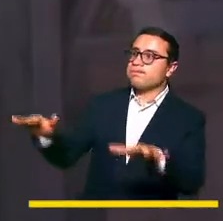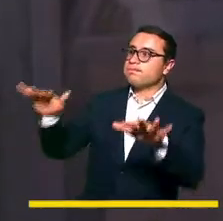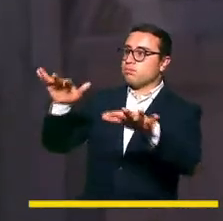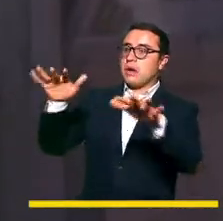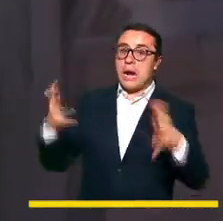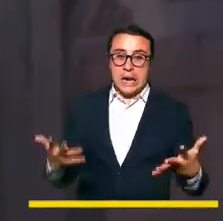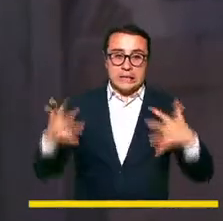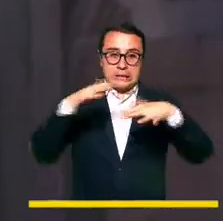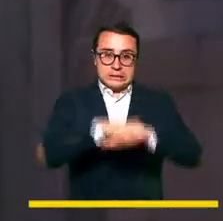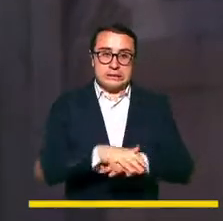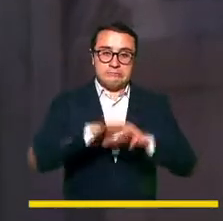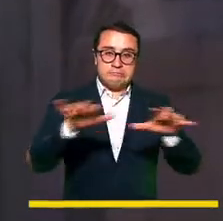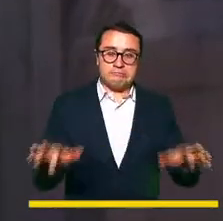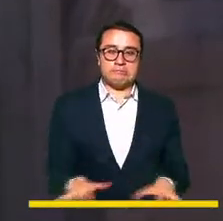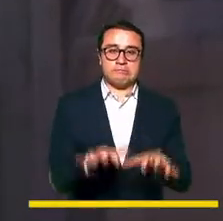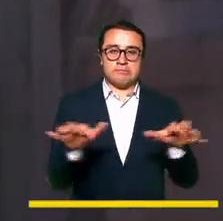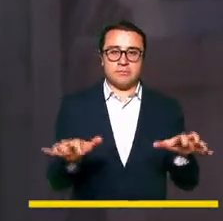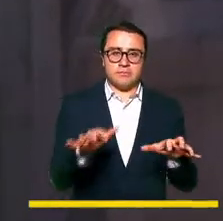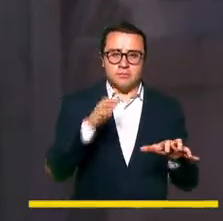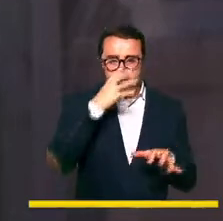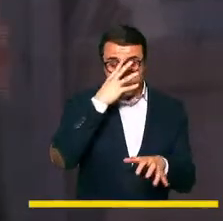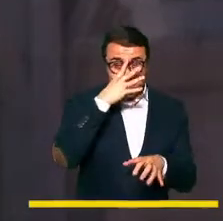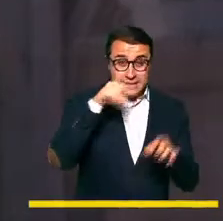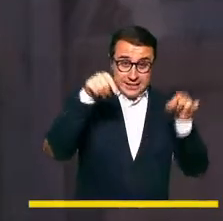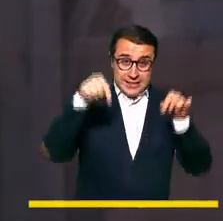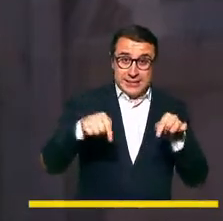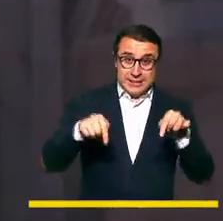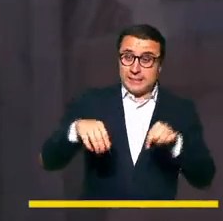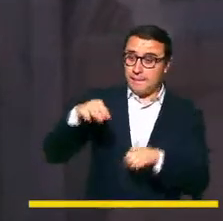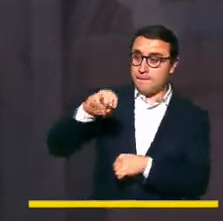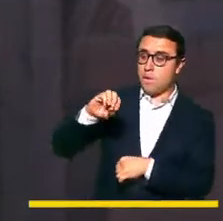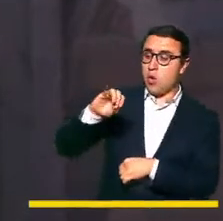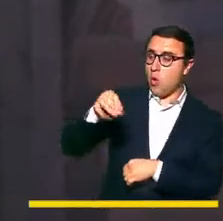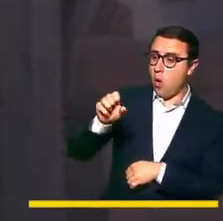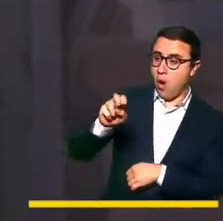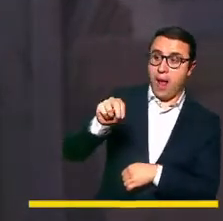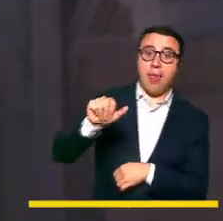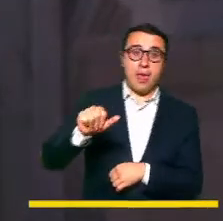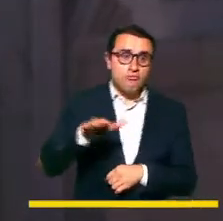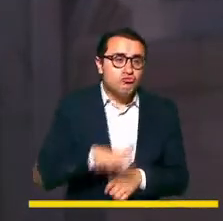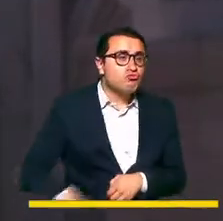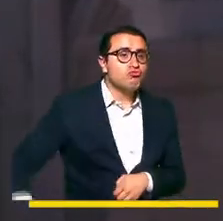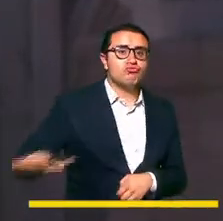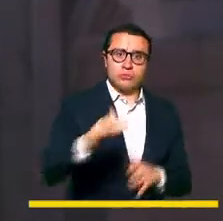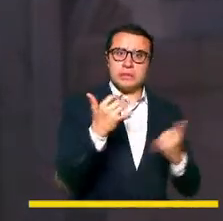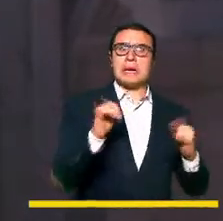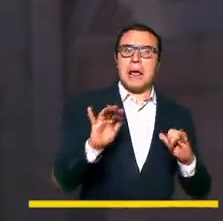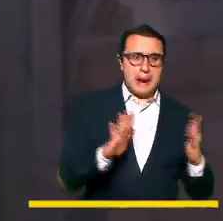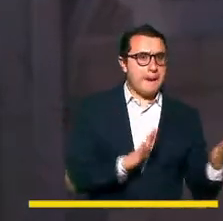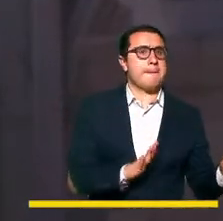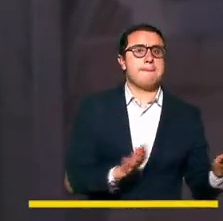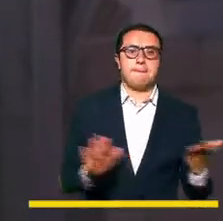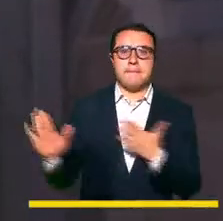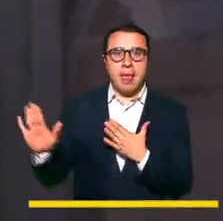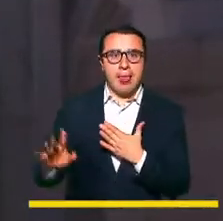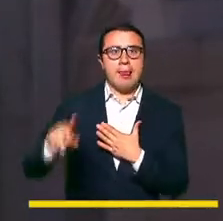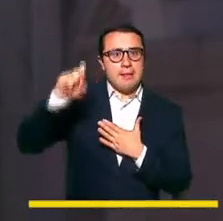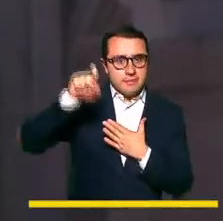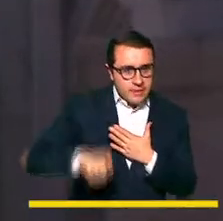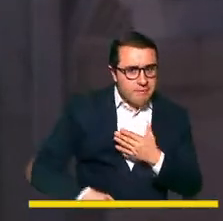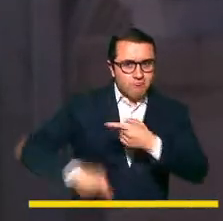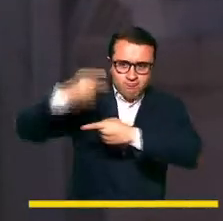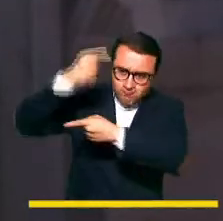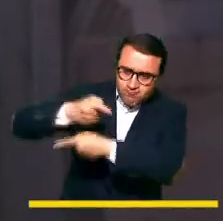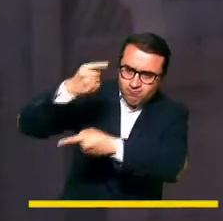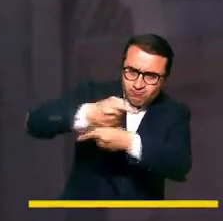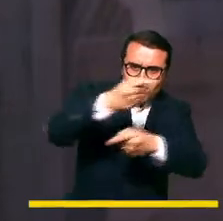productiva. Entonces, aquí en toda la Mojana, que ya está ese plan, pero que hay que ponerlo en la práctica,